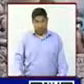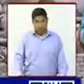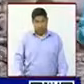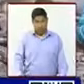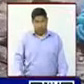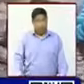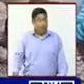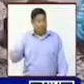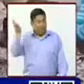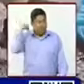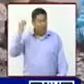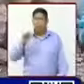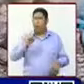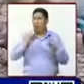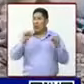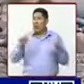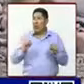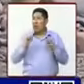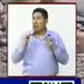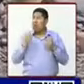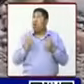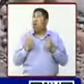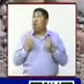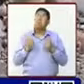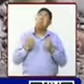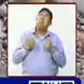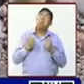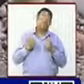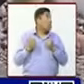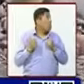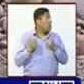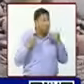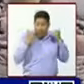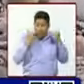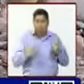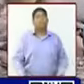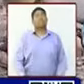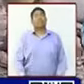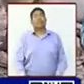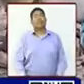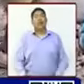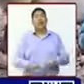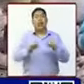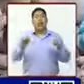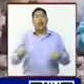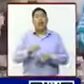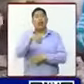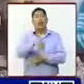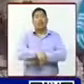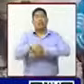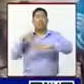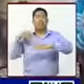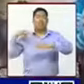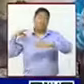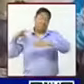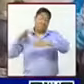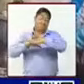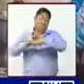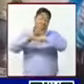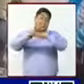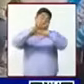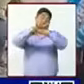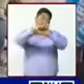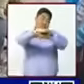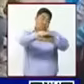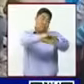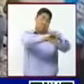Un día sábado estaba normal el tiempo, y ese sábado en la noche el puente se lo ha llevado, derrumbes ha llegado,